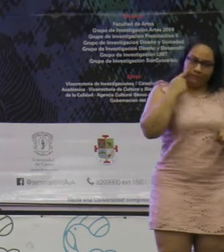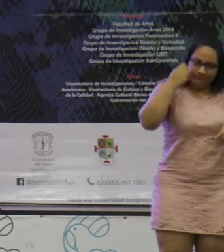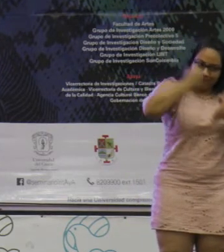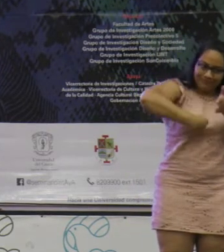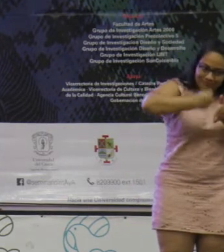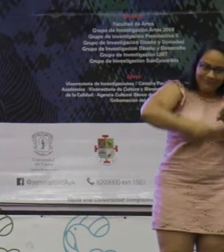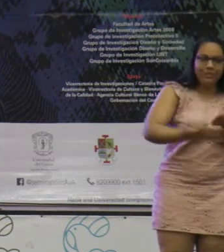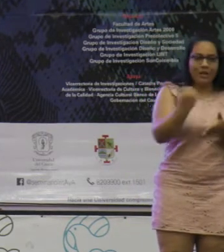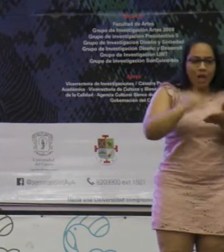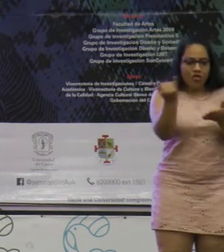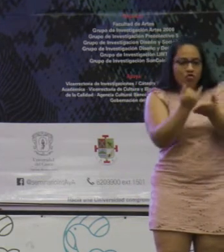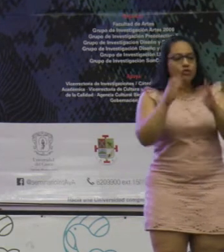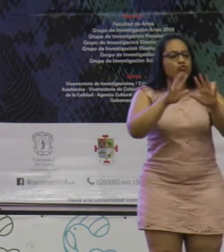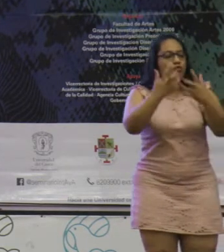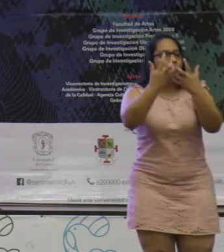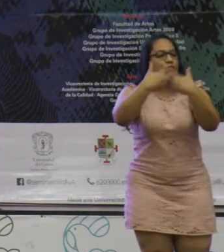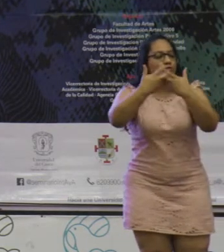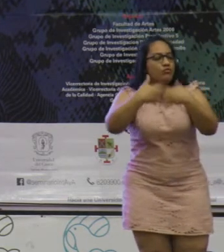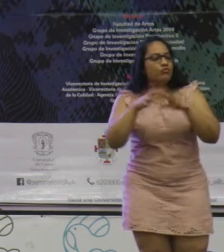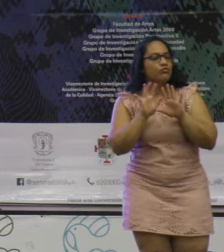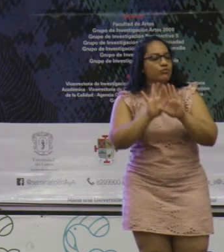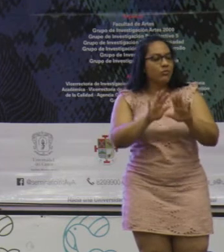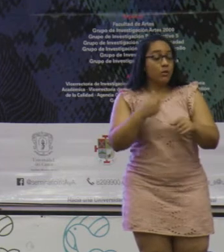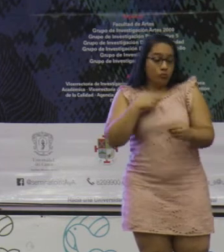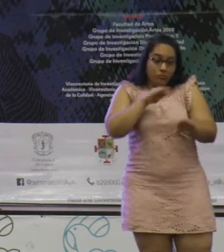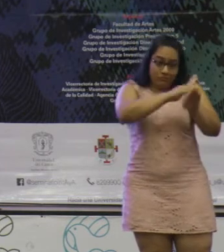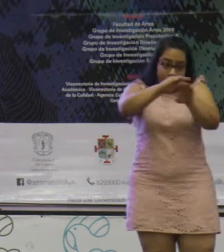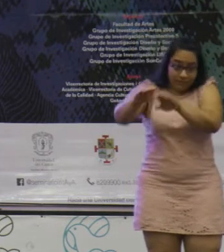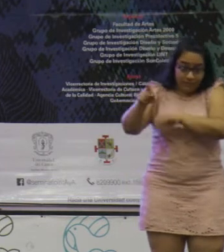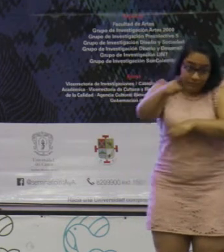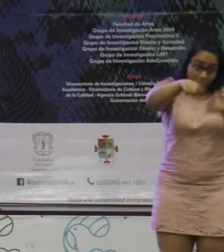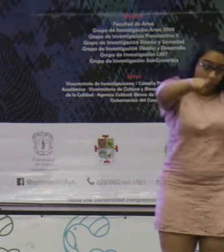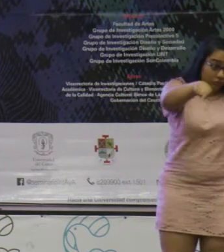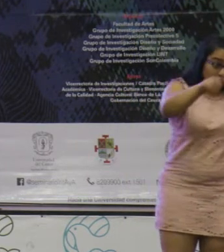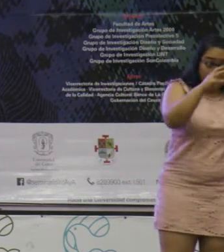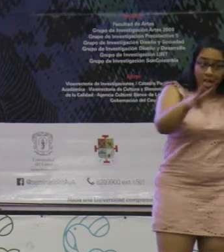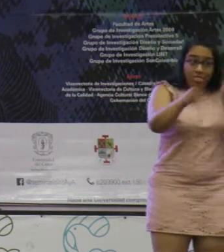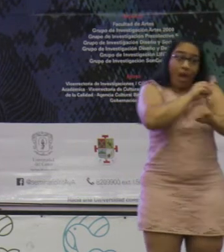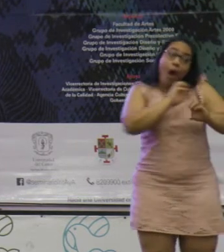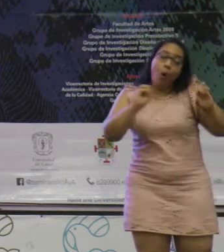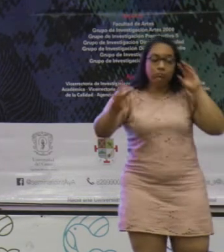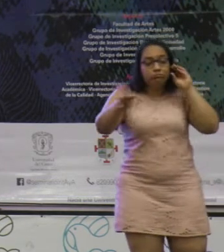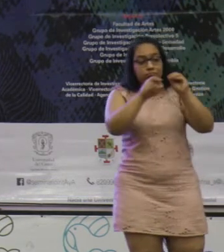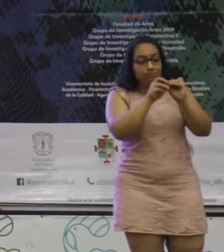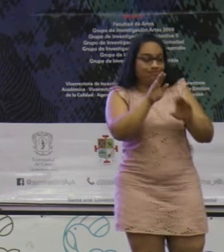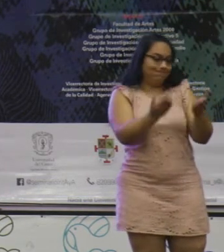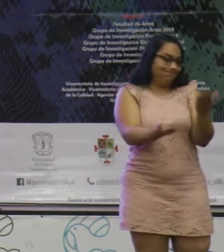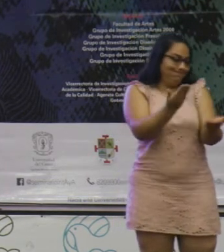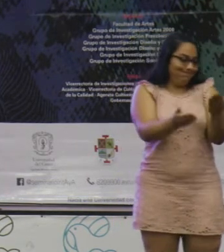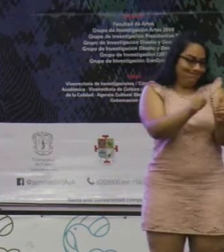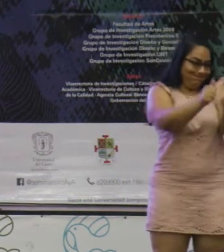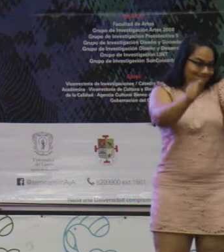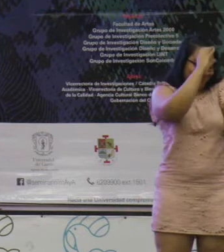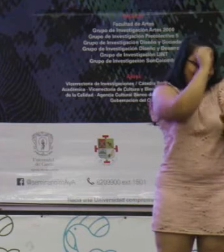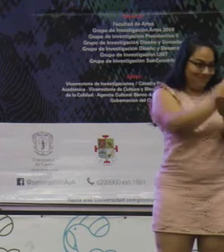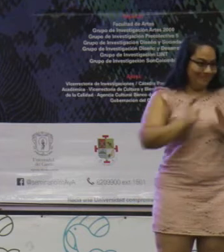que revisar la ilustración como función, o es la invitación que tengo para ustedes, ustedes no pueden no estar de acuerdo. En esa medida creo